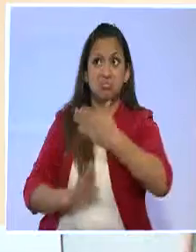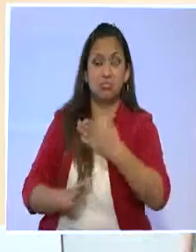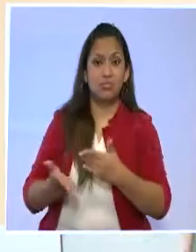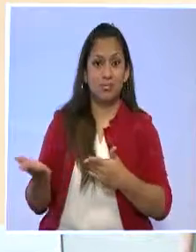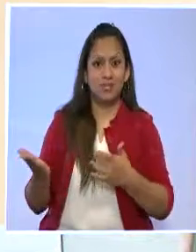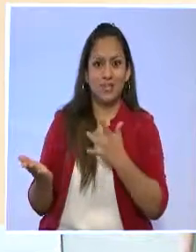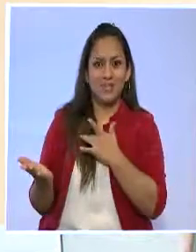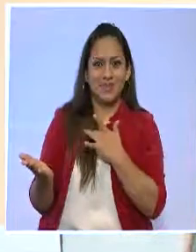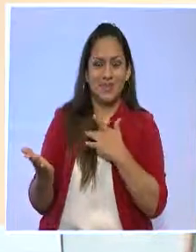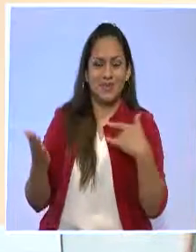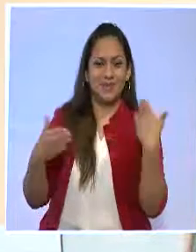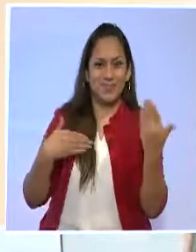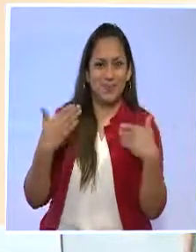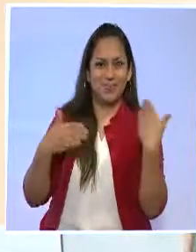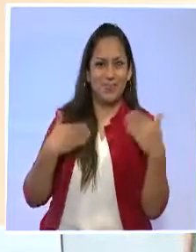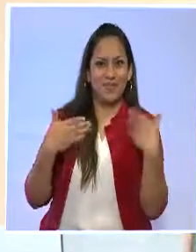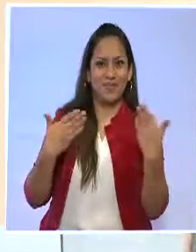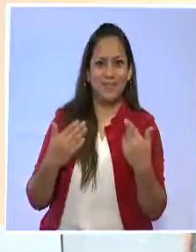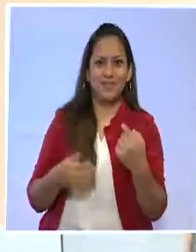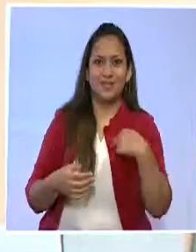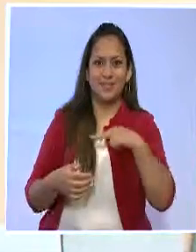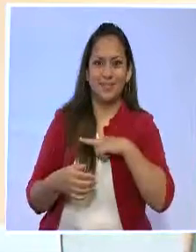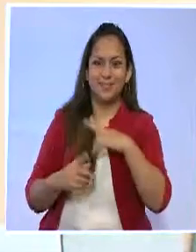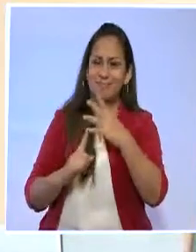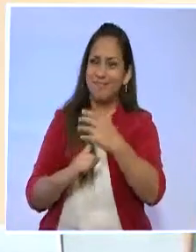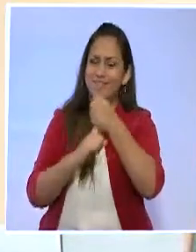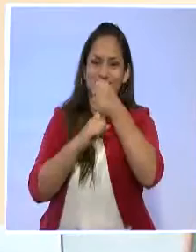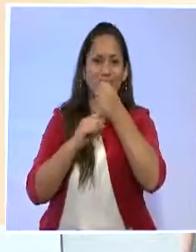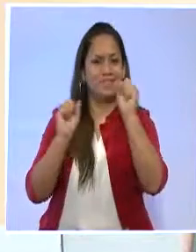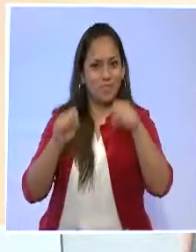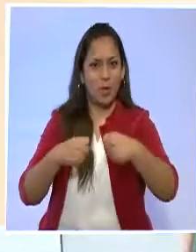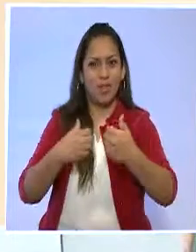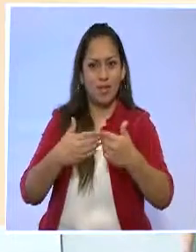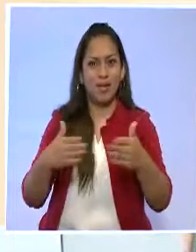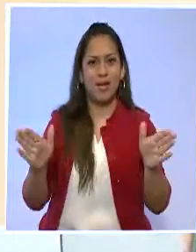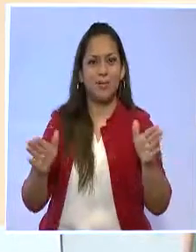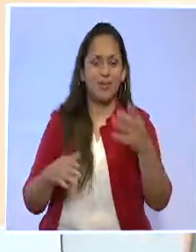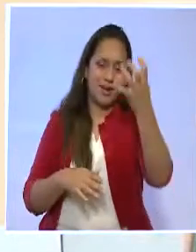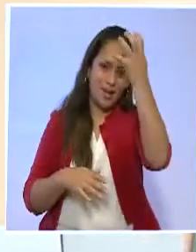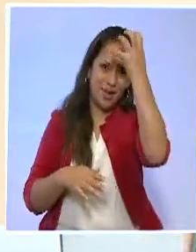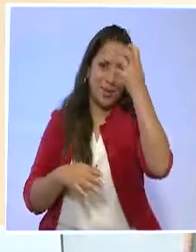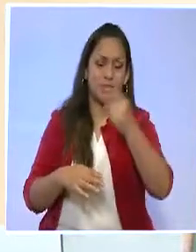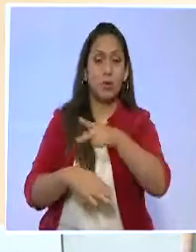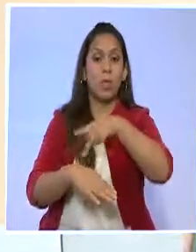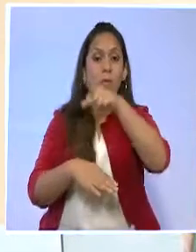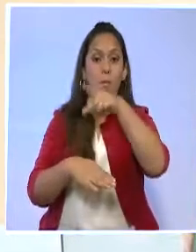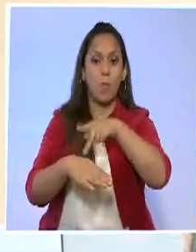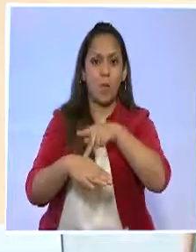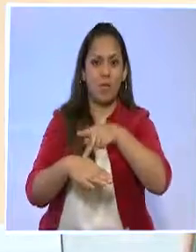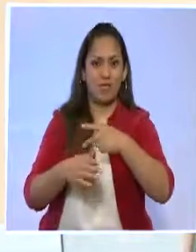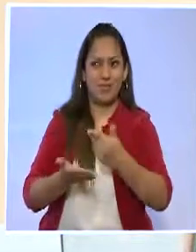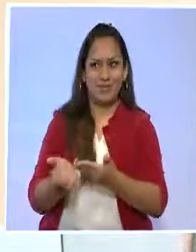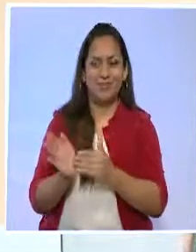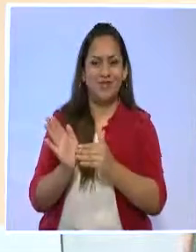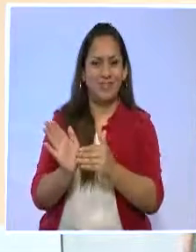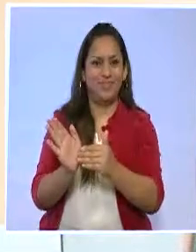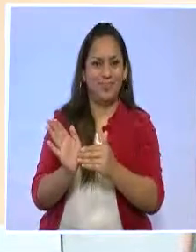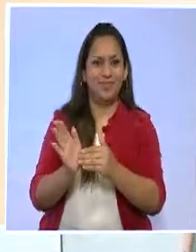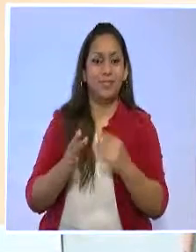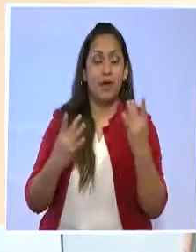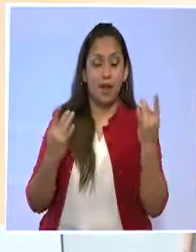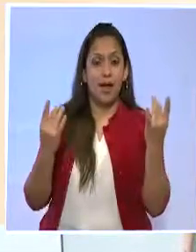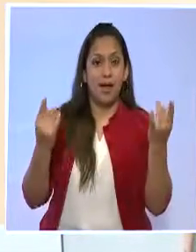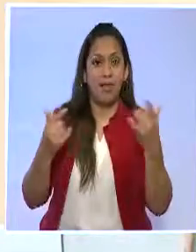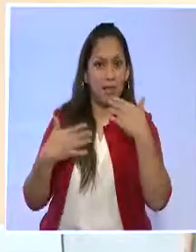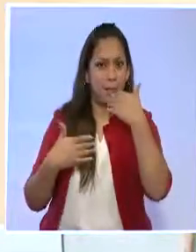me sentí muy contenta de cómo hemos logrado también abrir la perspectiva de la profesionalización y del mejoramiento